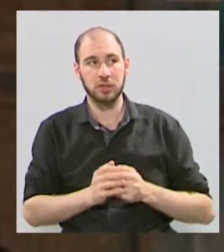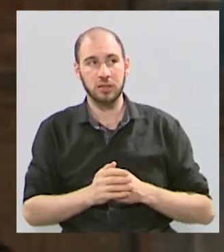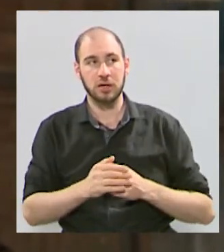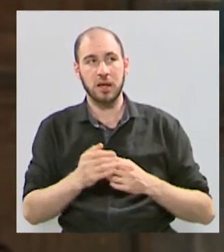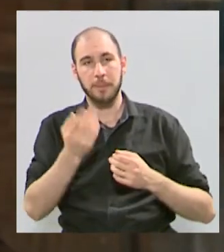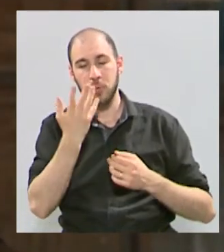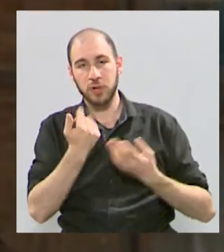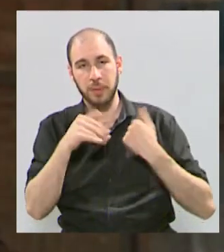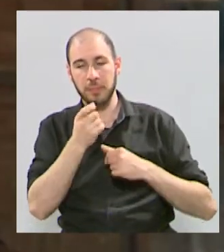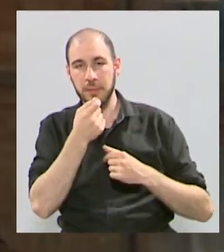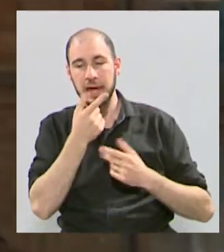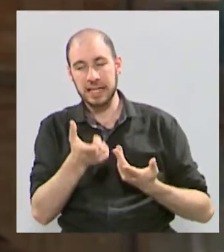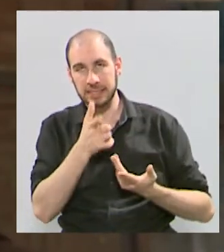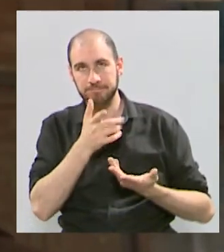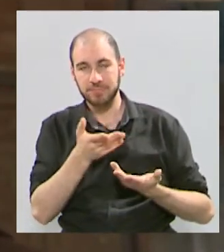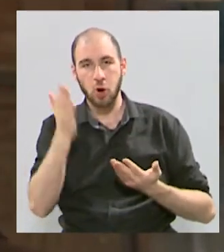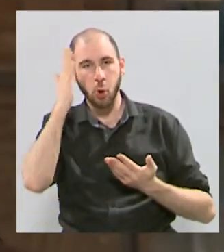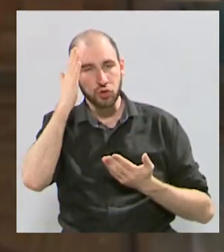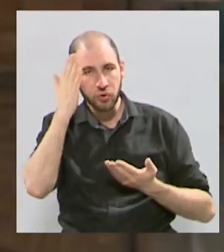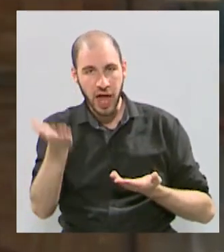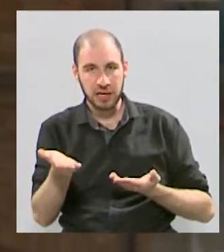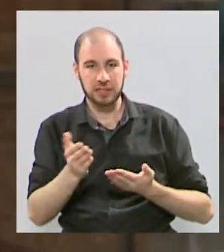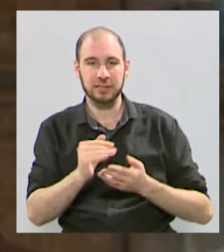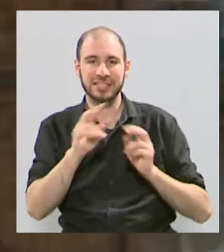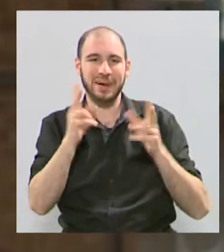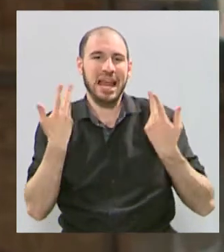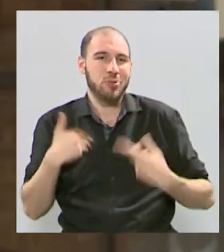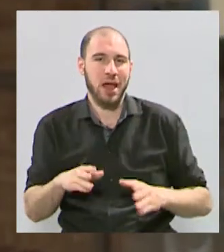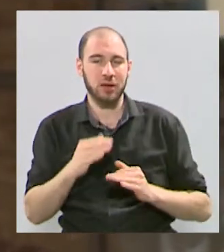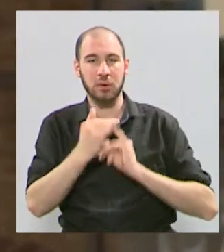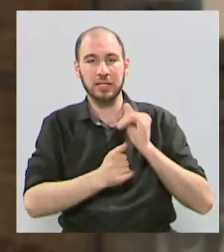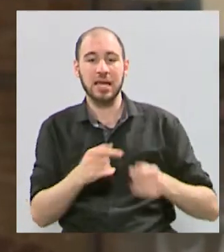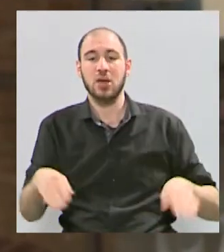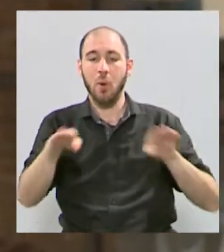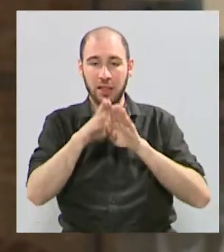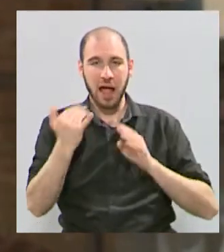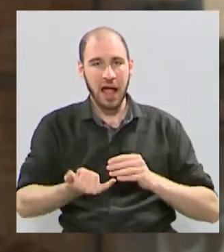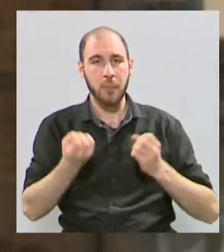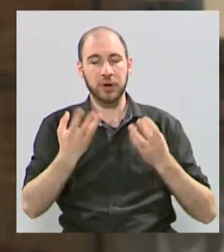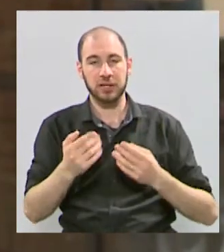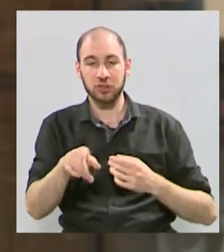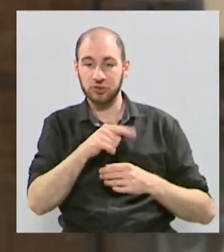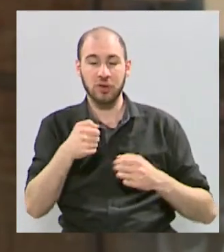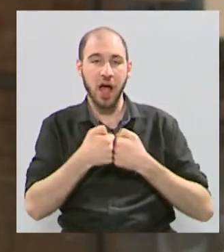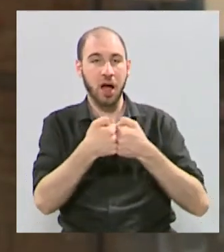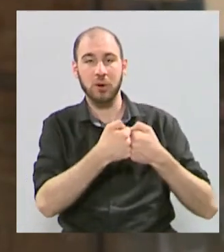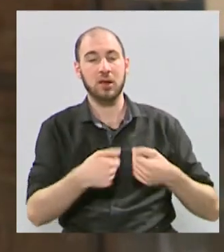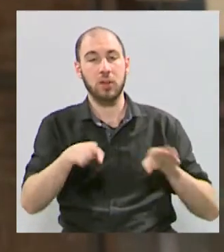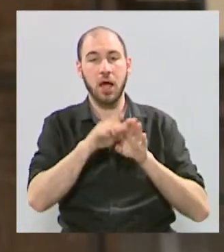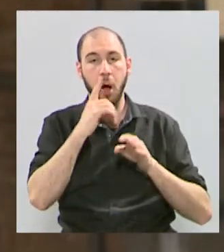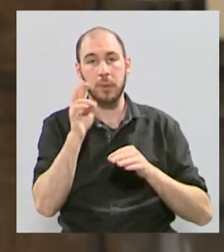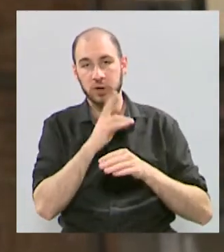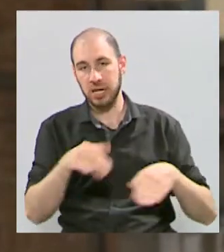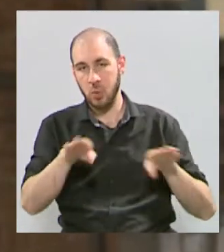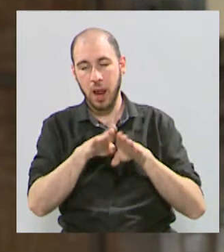más nos gustaría, creo que tendría que ser cultural, una cuestión natural de decir hay paridad porque entendemos todos esta igualdad entre el hombre y la